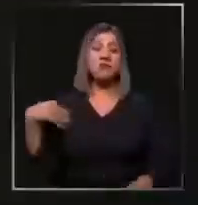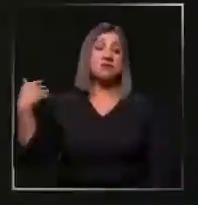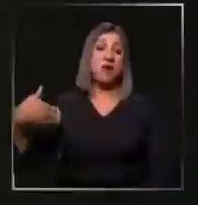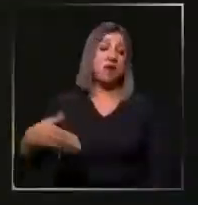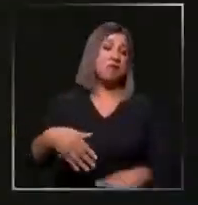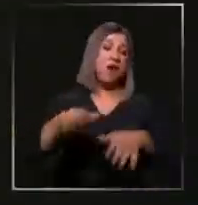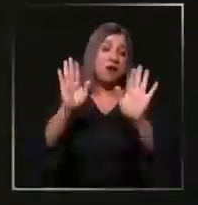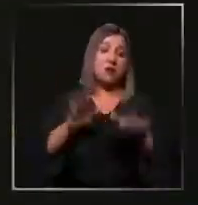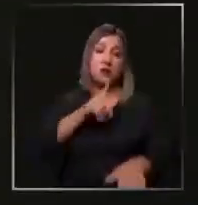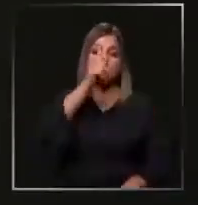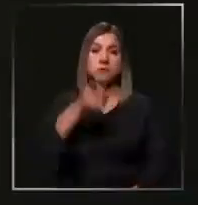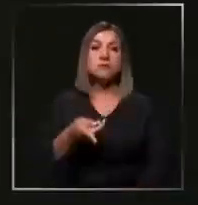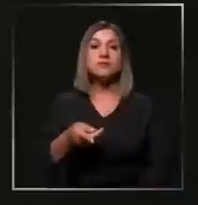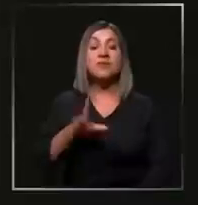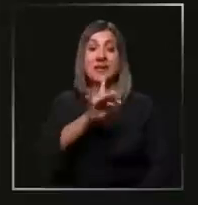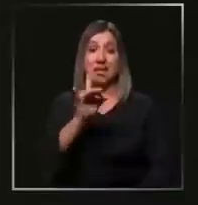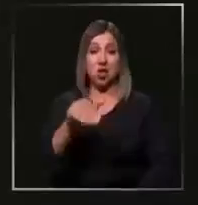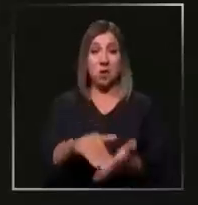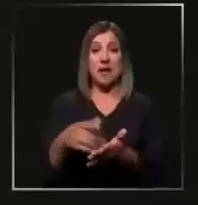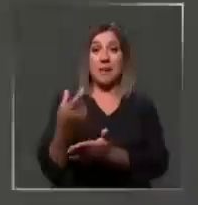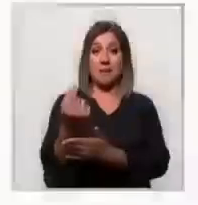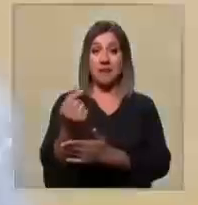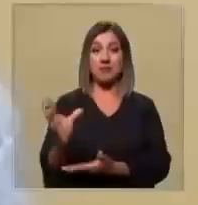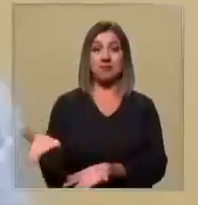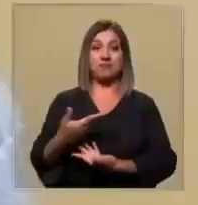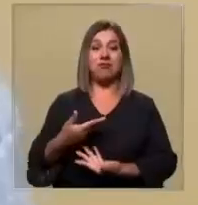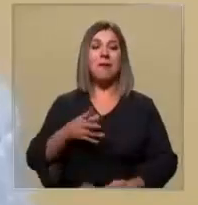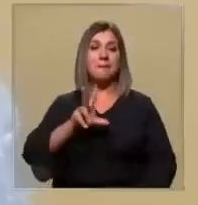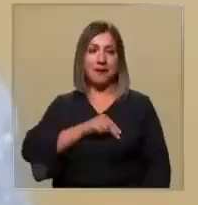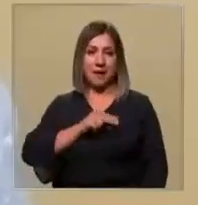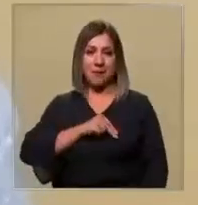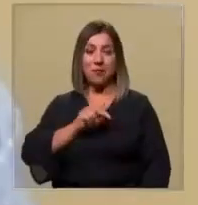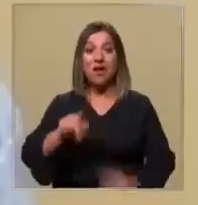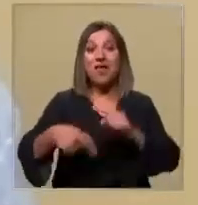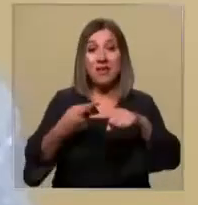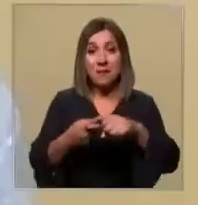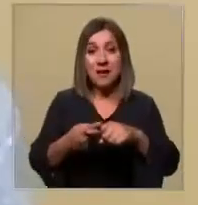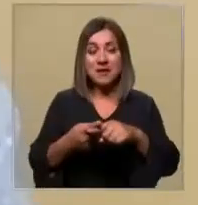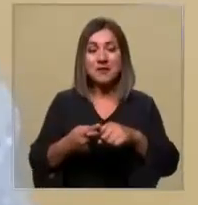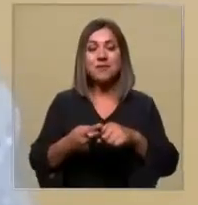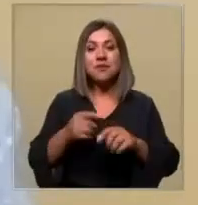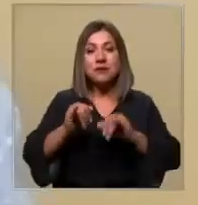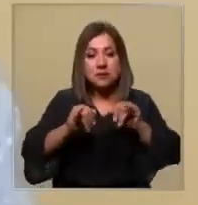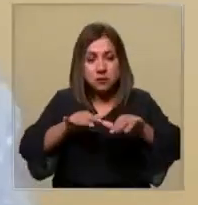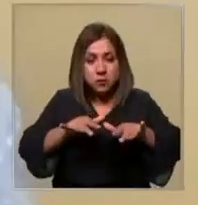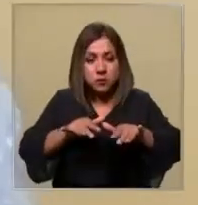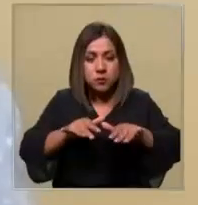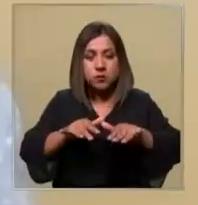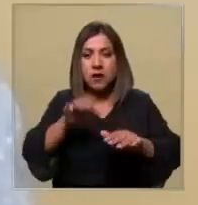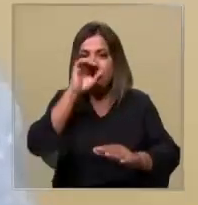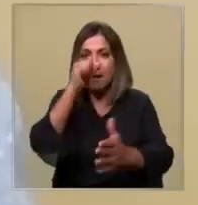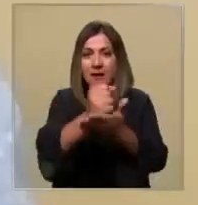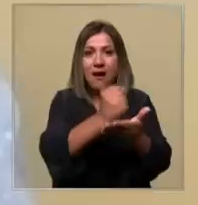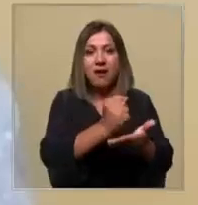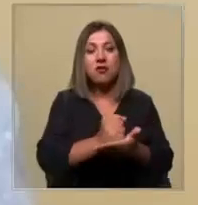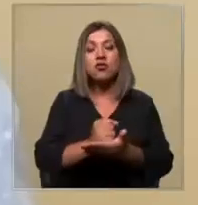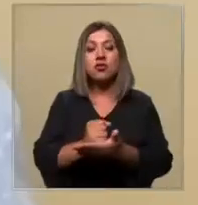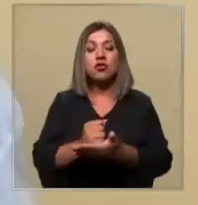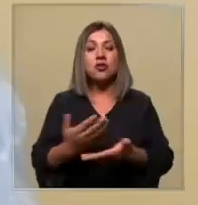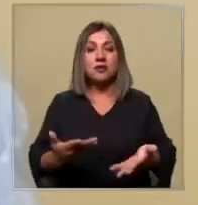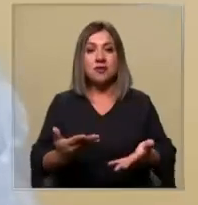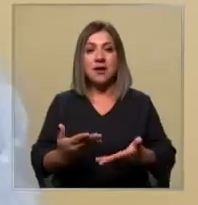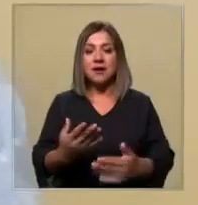que. Como en este caso que ofrecían 500 mil pesos de premio. Y además todo esto ciberdelincuente apela mucho a lo que es